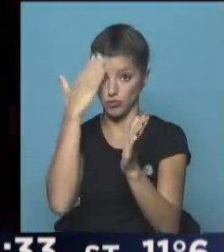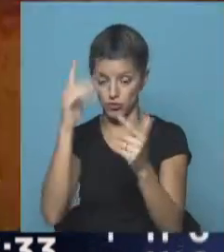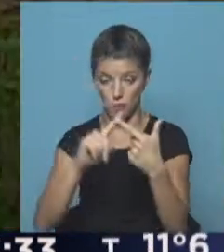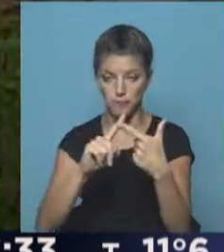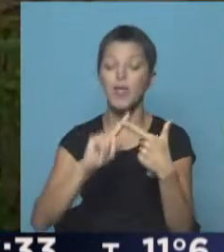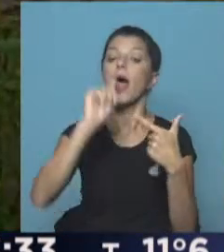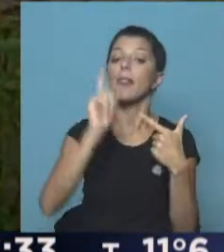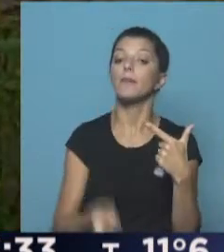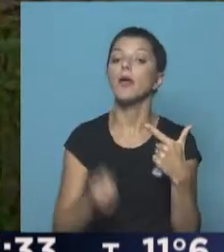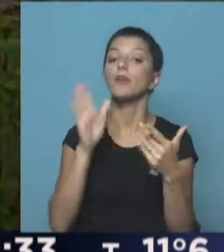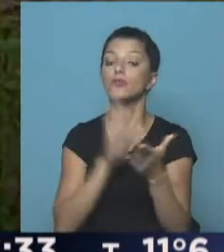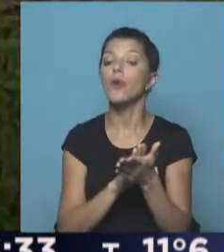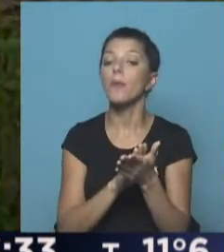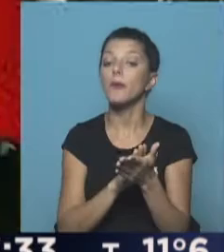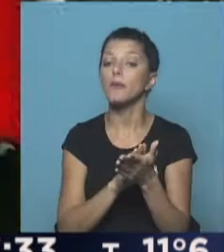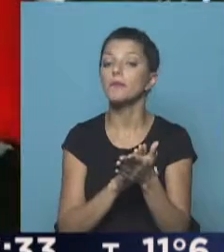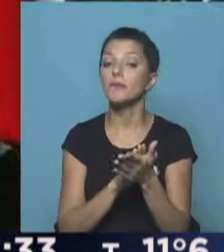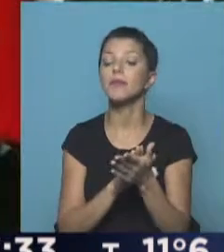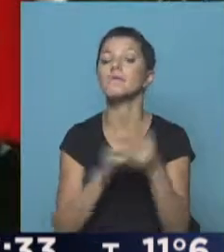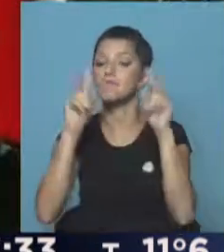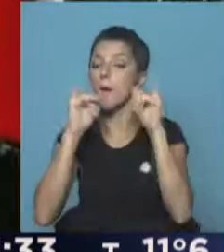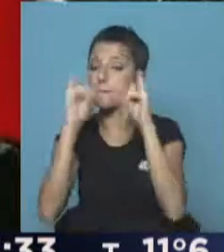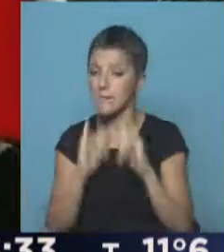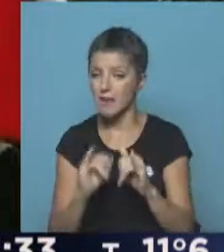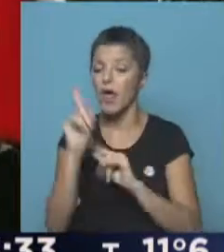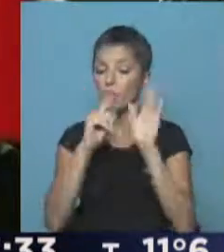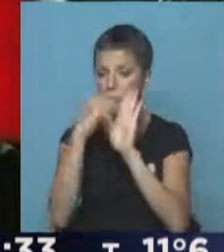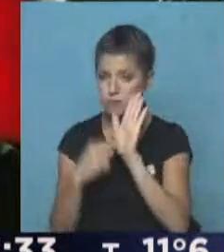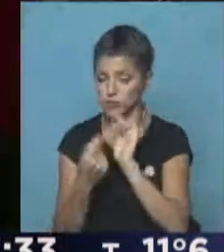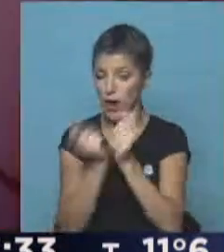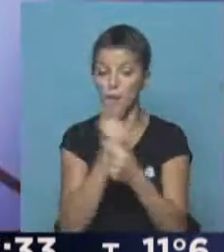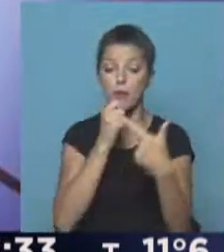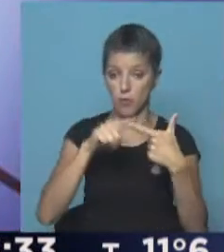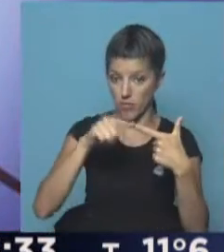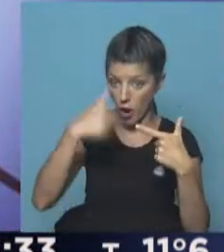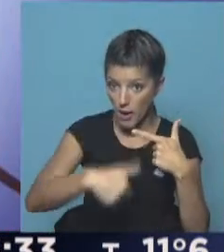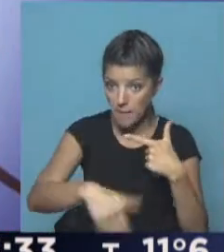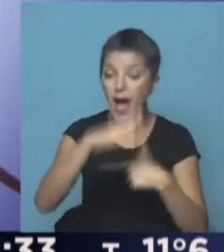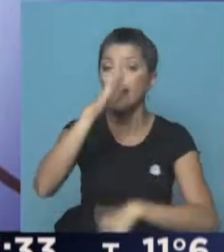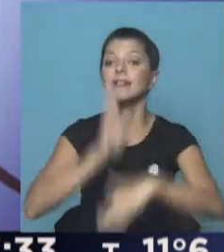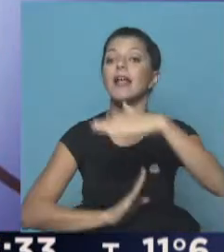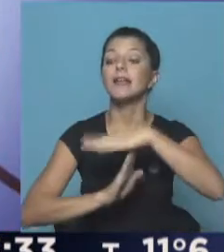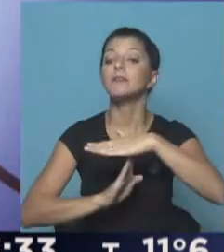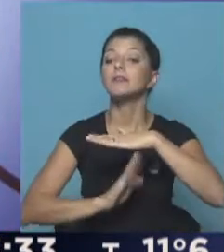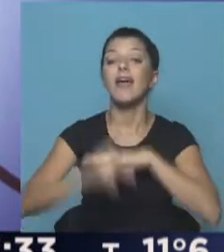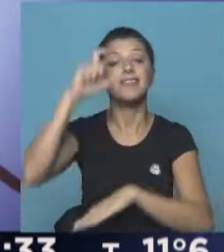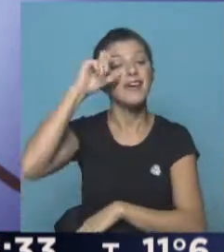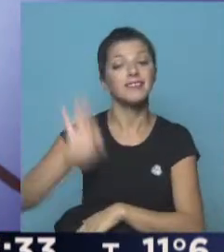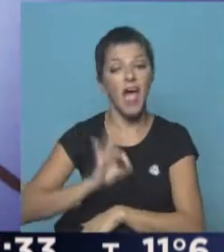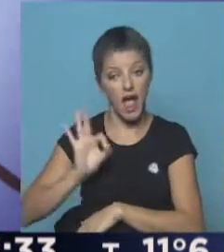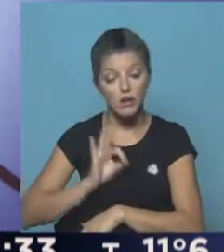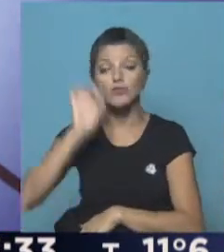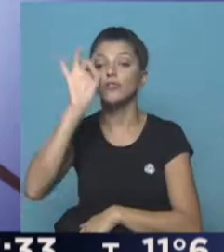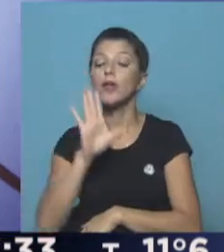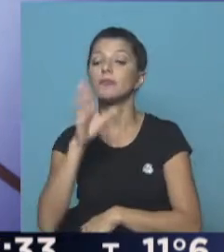en cuanto a la Jurisdicción Especial para la Paz, se hicieron cambios. Ahora tendrá un límite de 10 años y solo podrá recibir